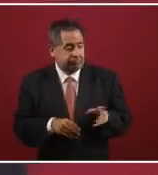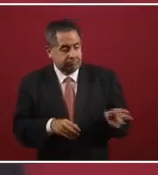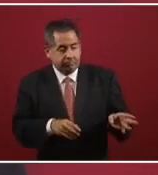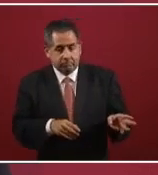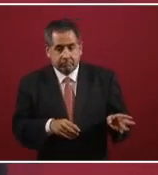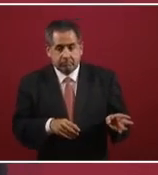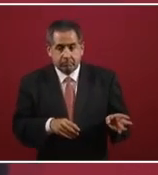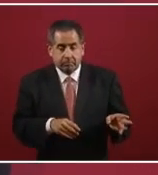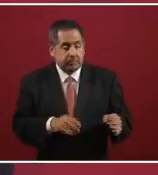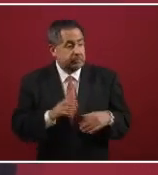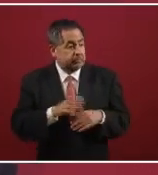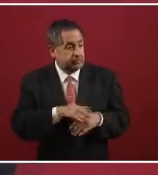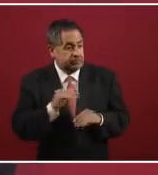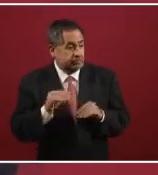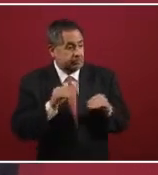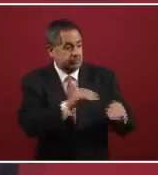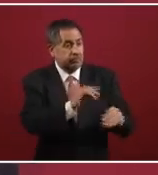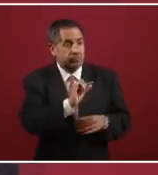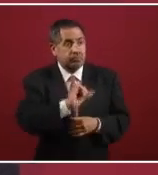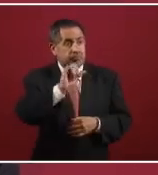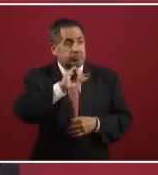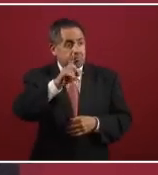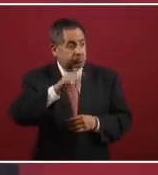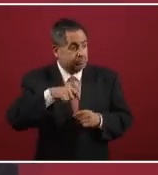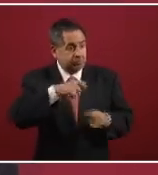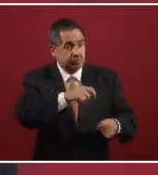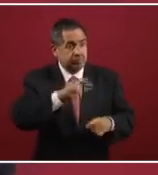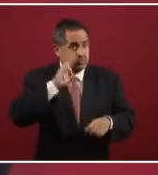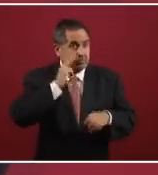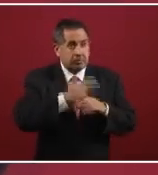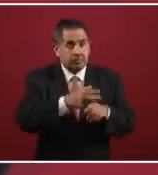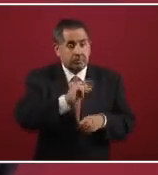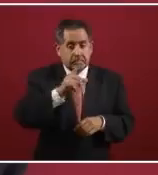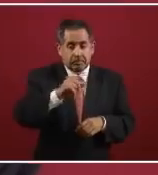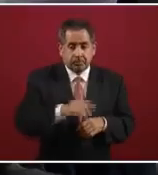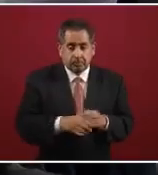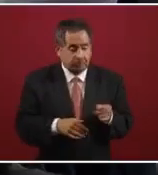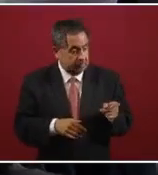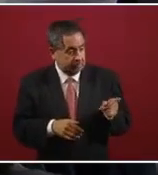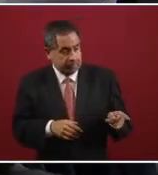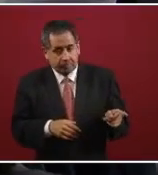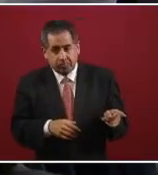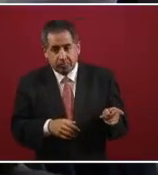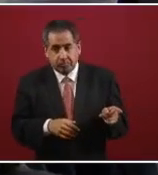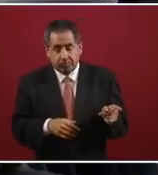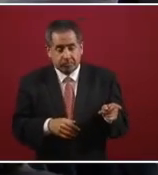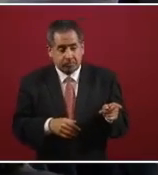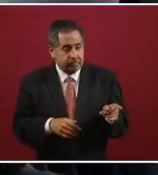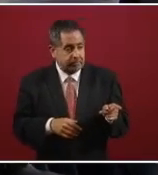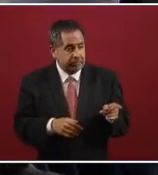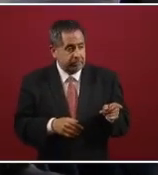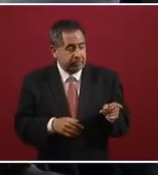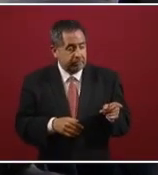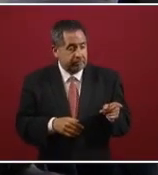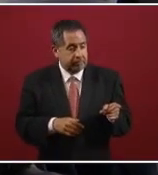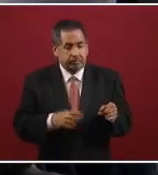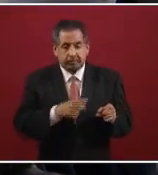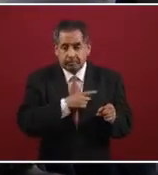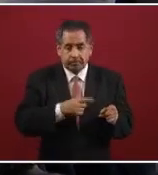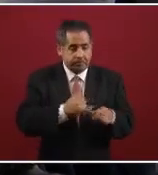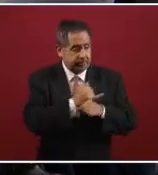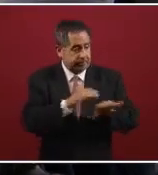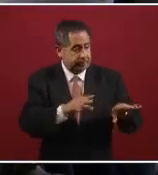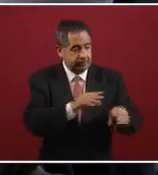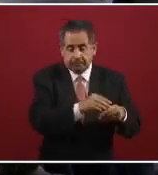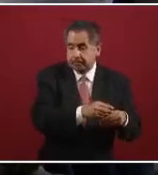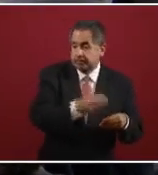porque ya vas a ser funcionario y vas a tener que informarle